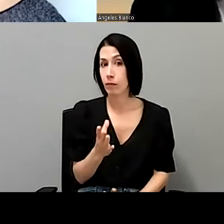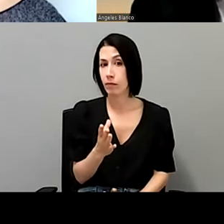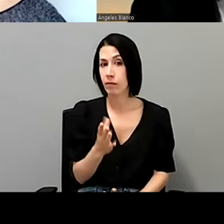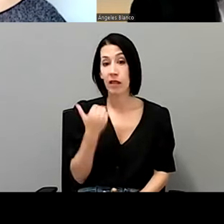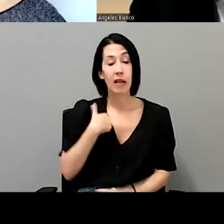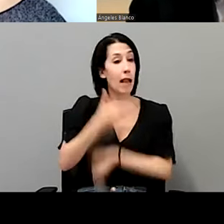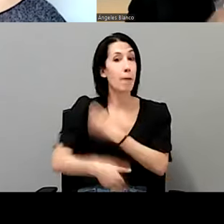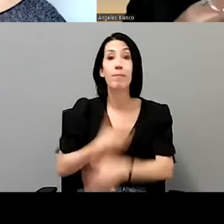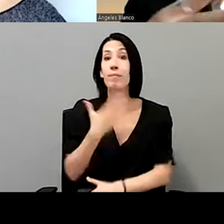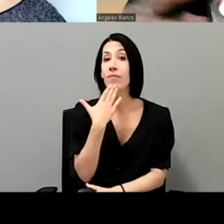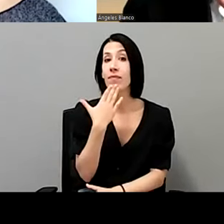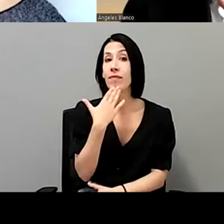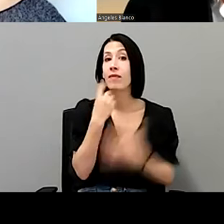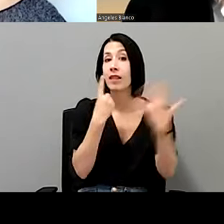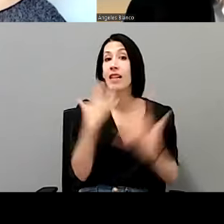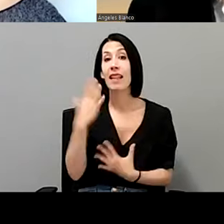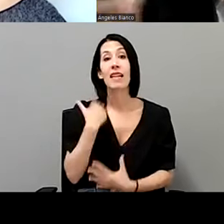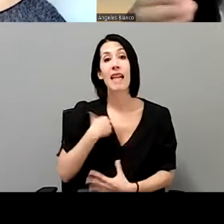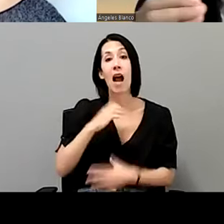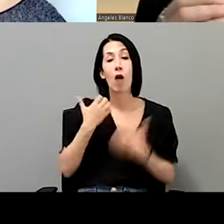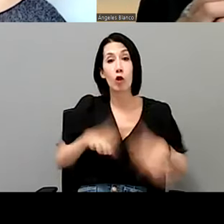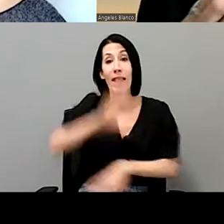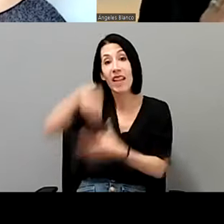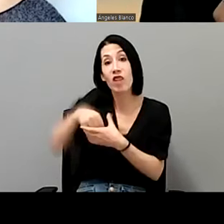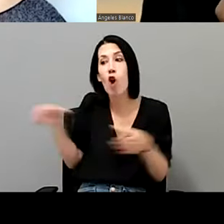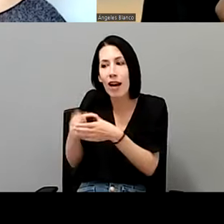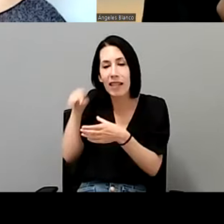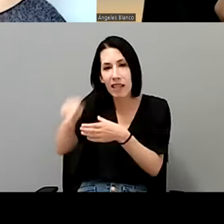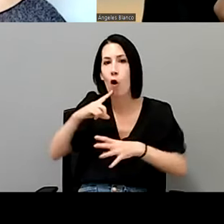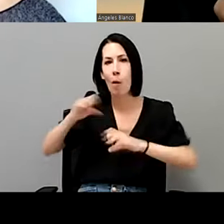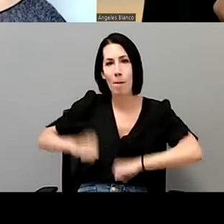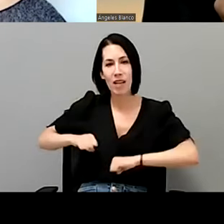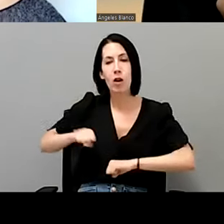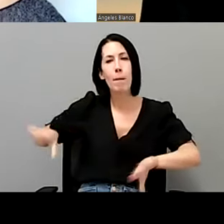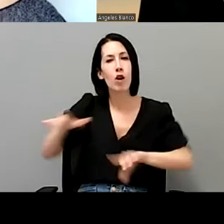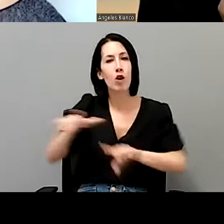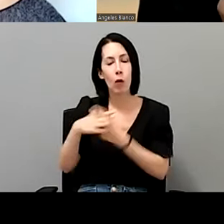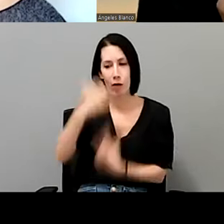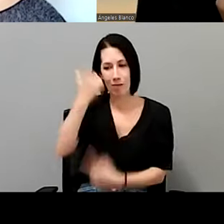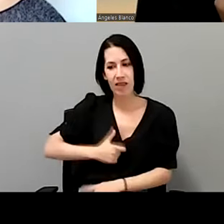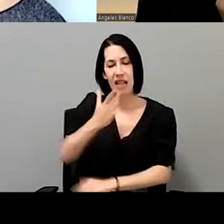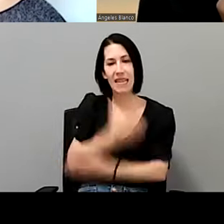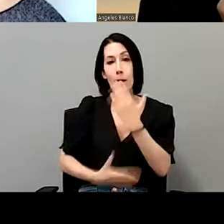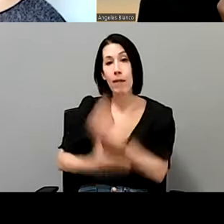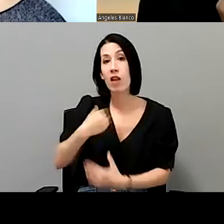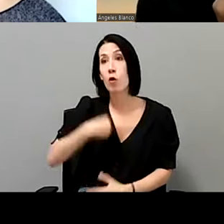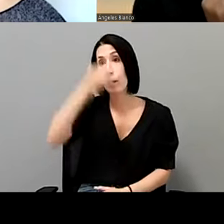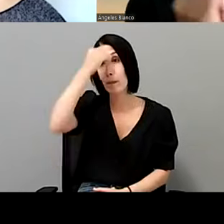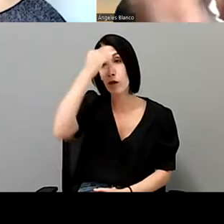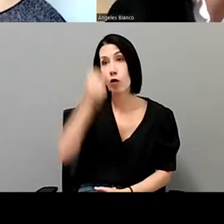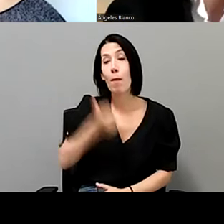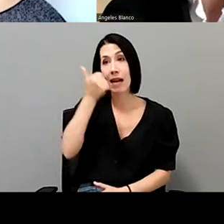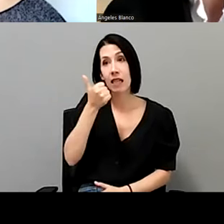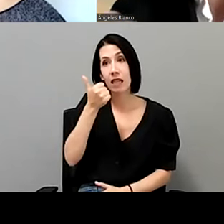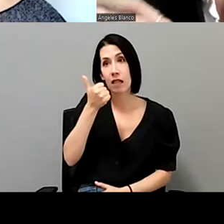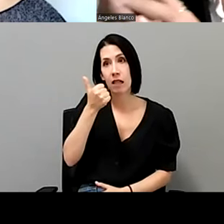los 65 años pasas a estar en el colectivo de mayores. El tema es que tu situación de discapacidad yo creo que es más determinante que